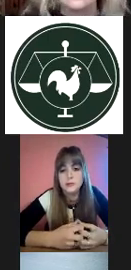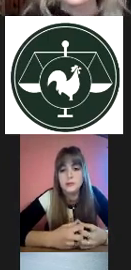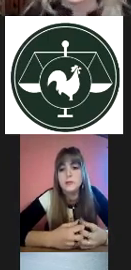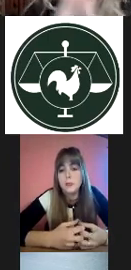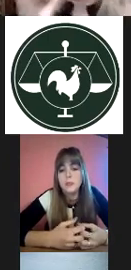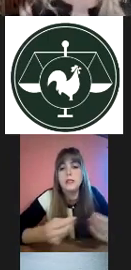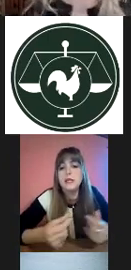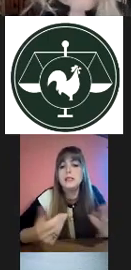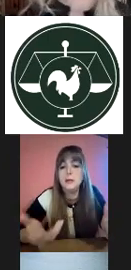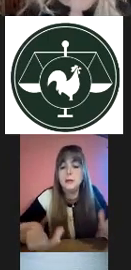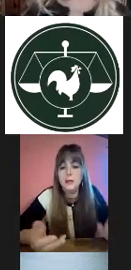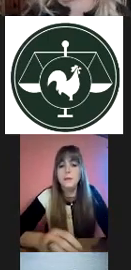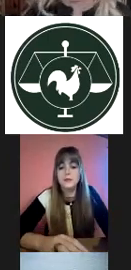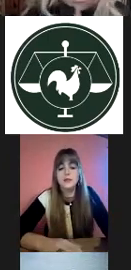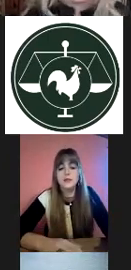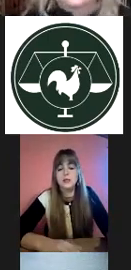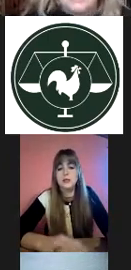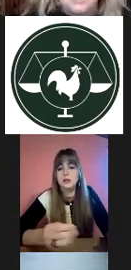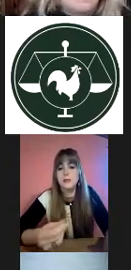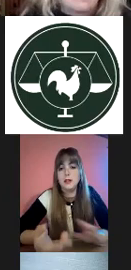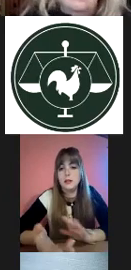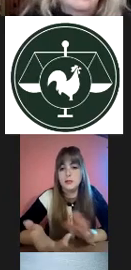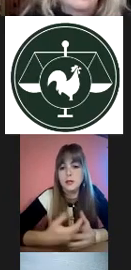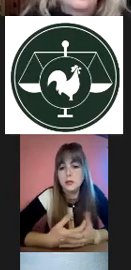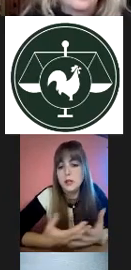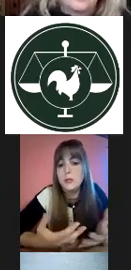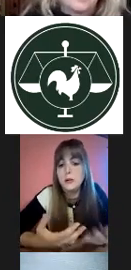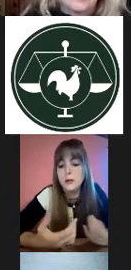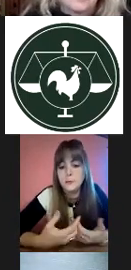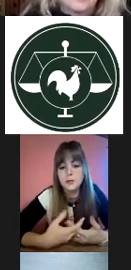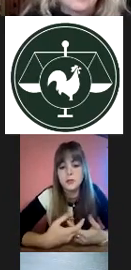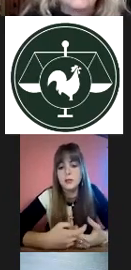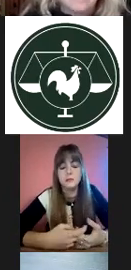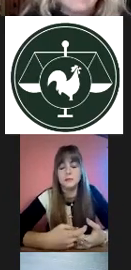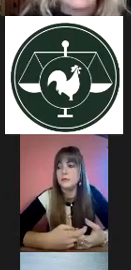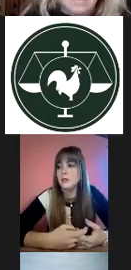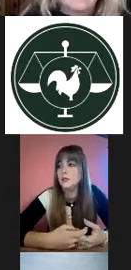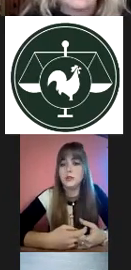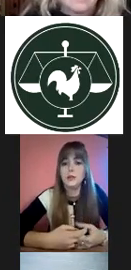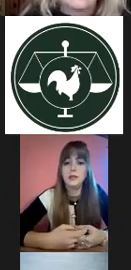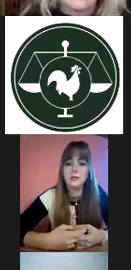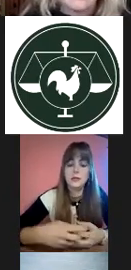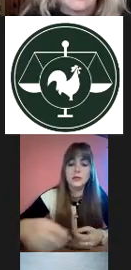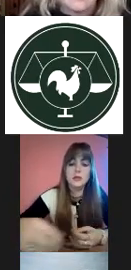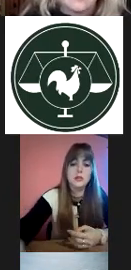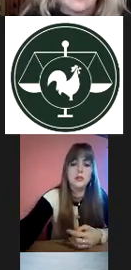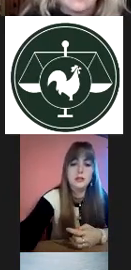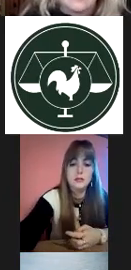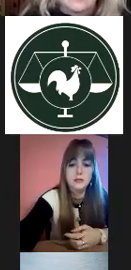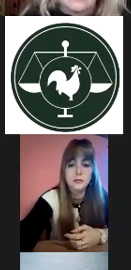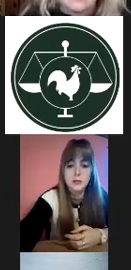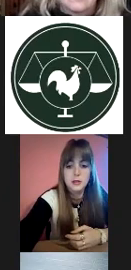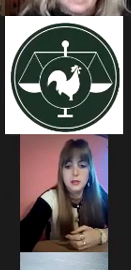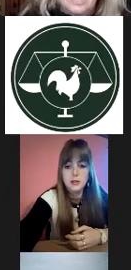negocio. Que sea accesible. Sí, sí, que sea para que cualquier persona lo pueda ver. Sí, sí. Totalmente de acuerdo. Sí, sí, tiene que